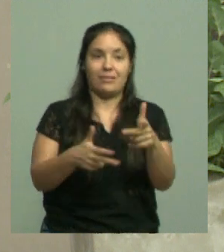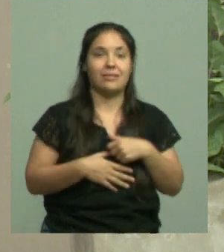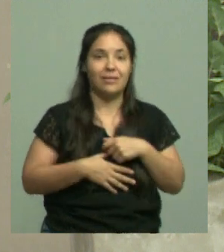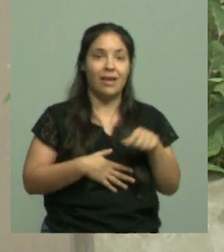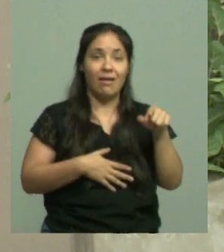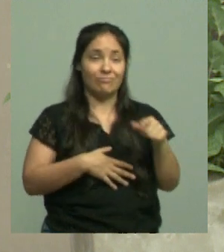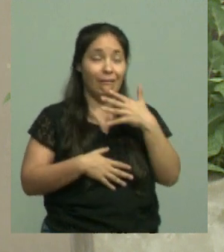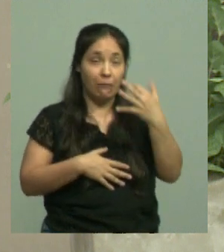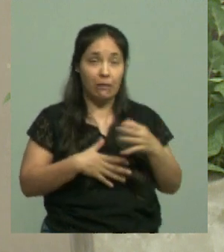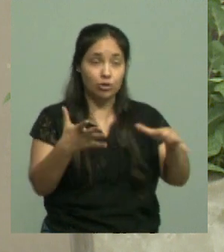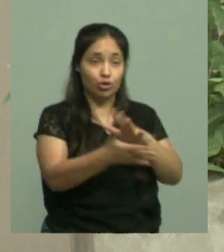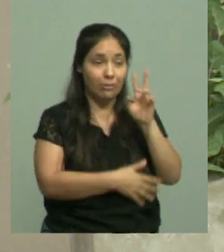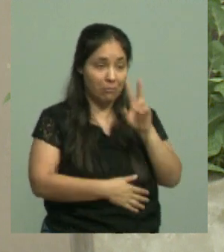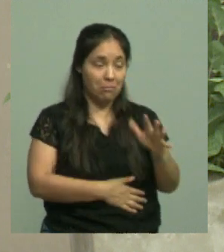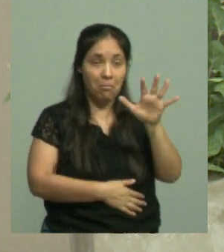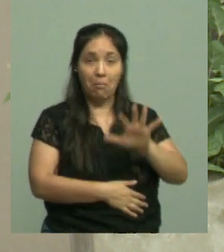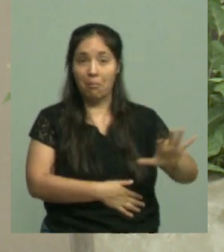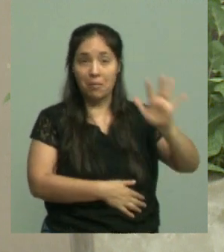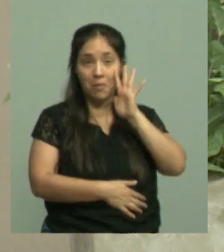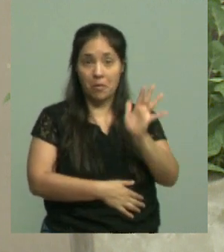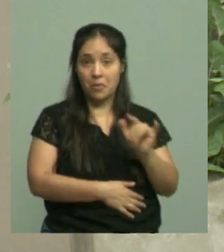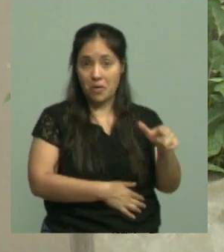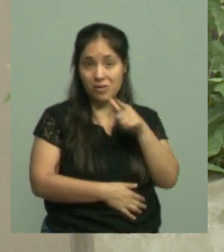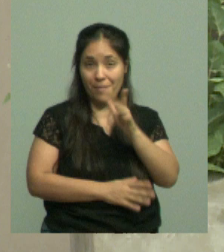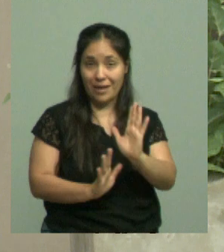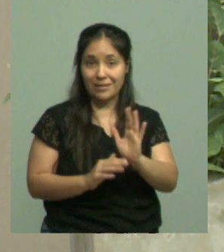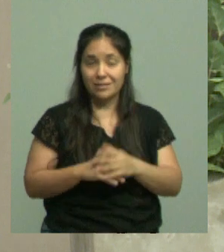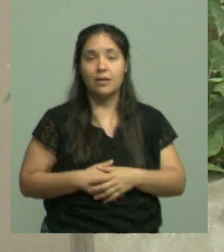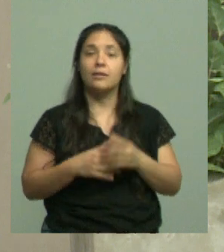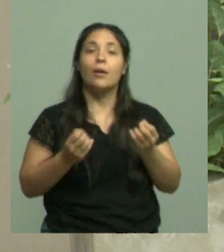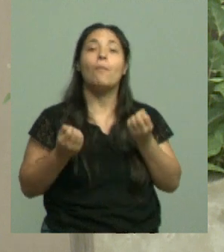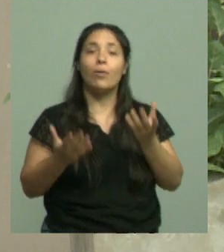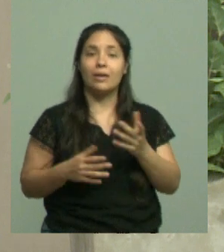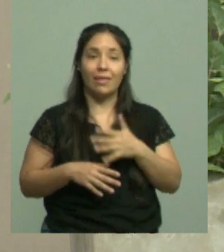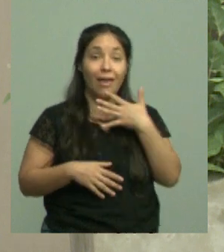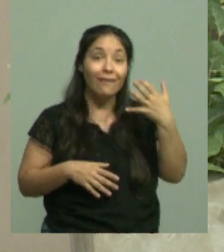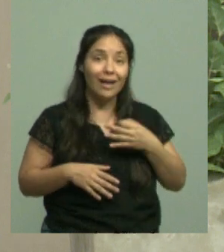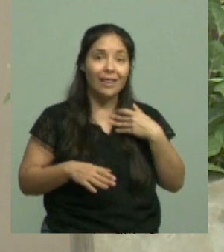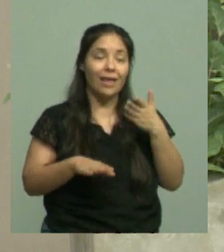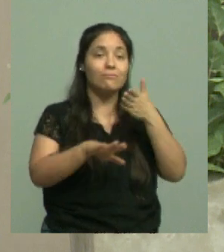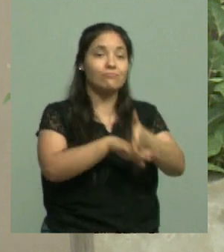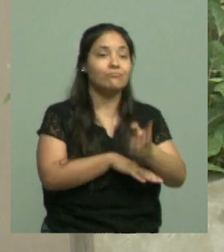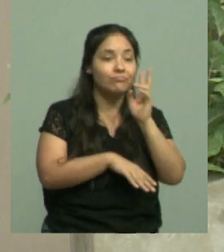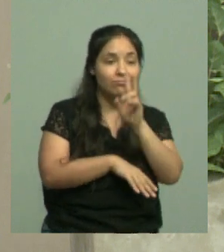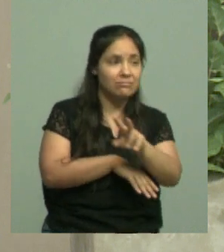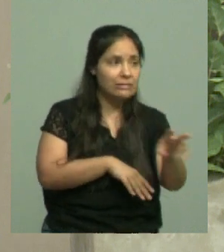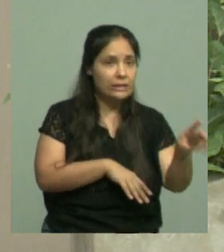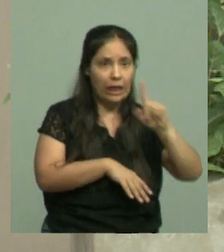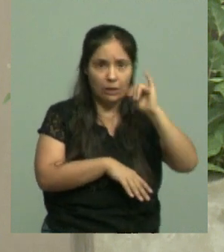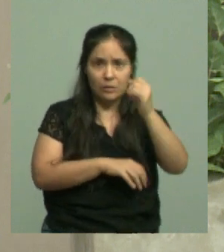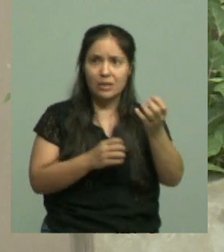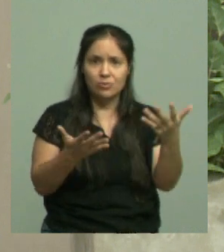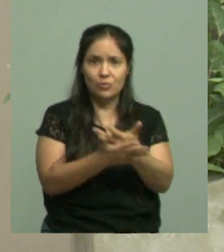sí, no, salís a la calle, hablas con la gente y la verdad no la están pasando bien. Sobre todo ciertos sectores de la población